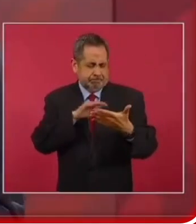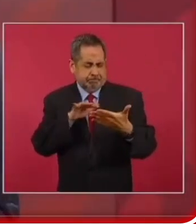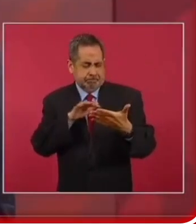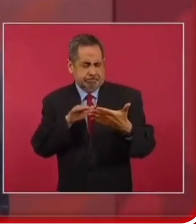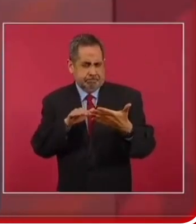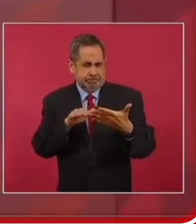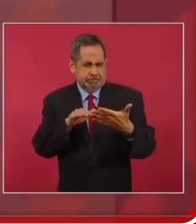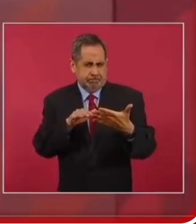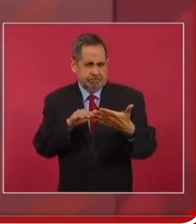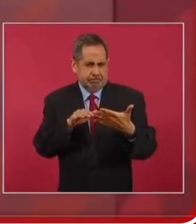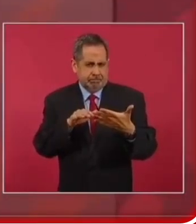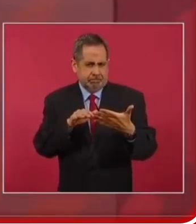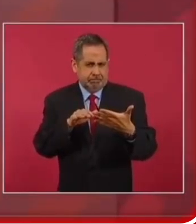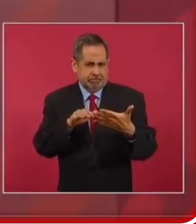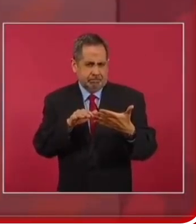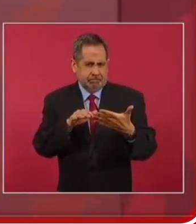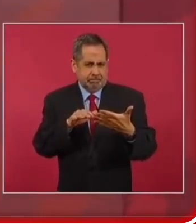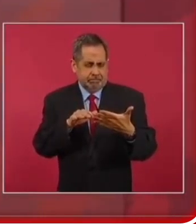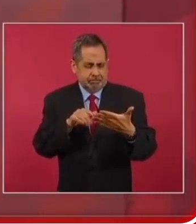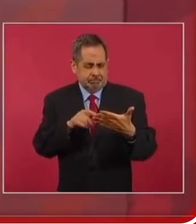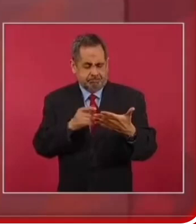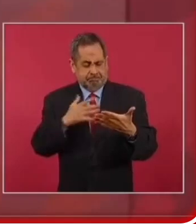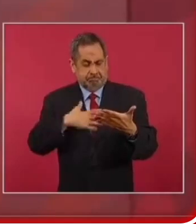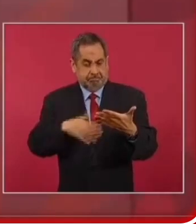y volteó a ver